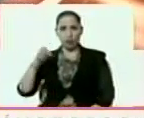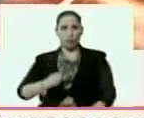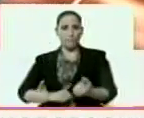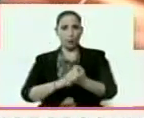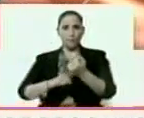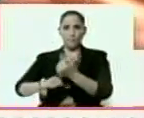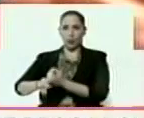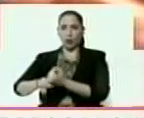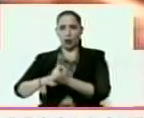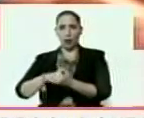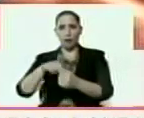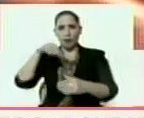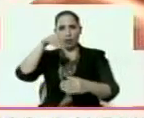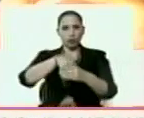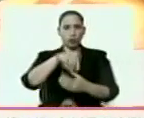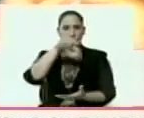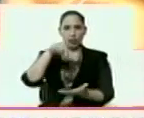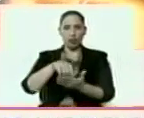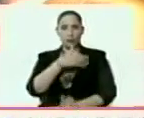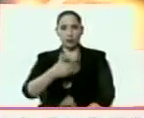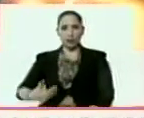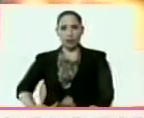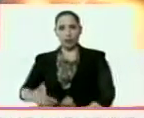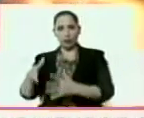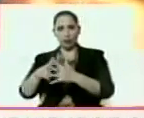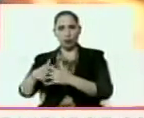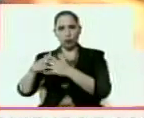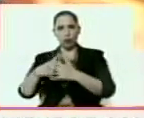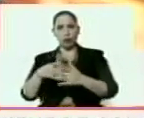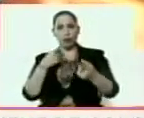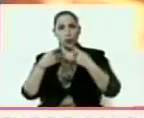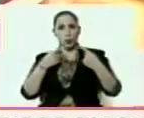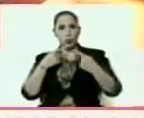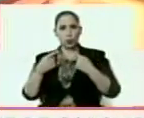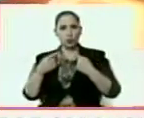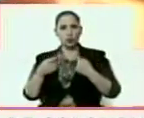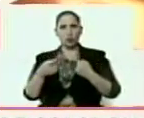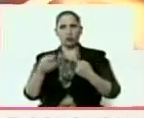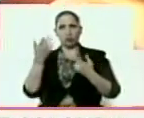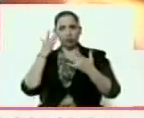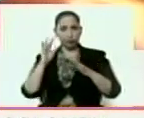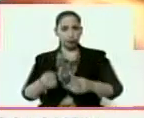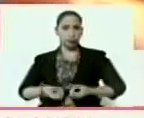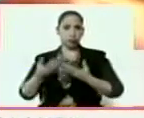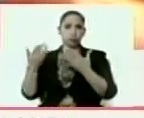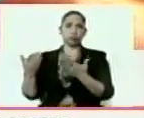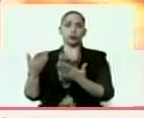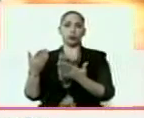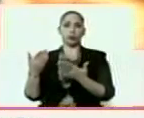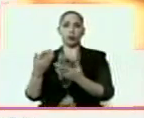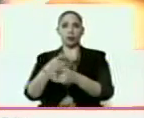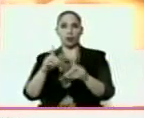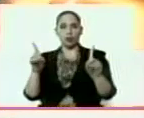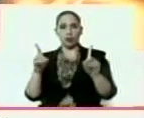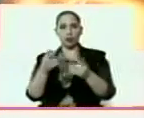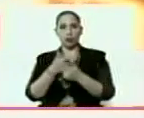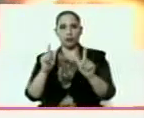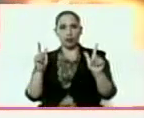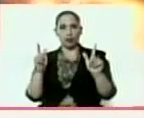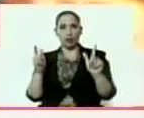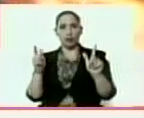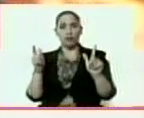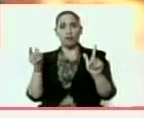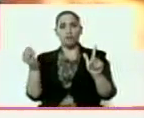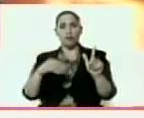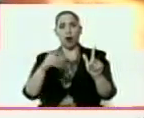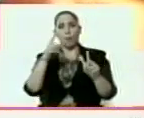Irak, del presidente de los Estados Unidos, el discurso es que iban a llevar la libertad y la democracia a Irak, y llevaron más de 1 millón de muertos.